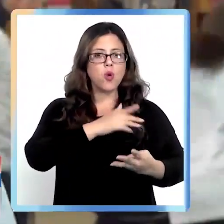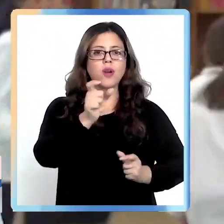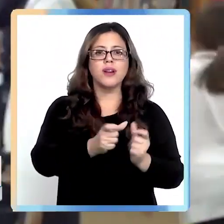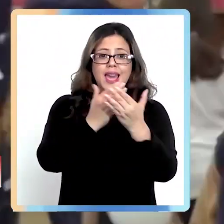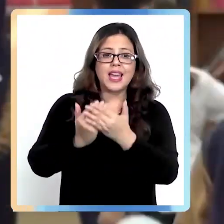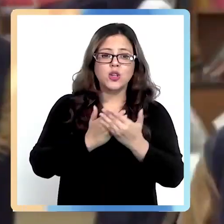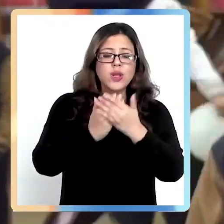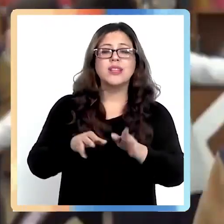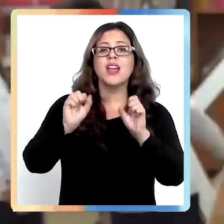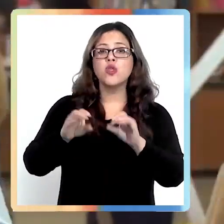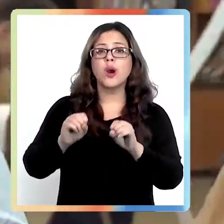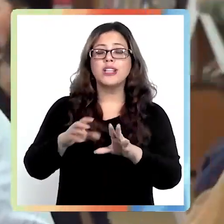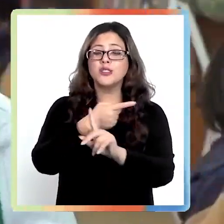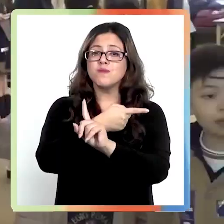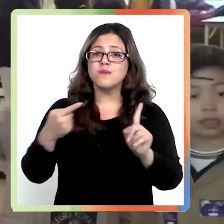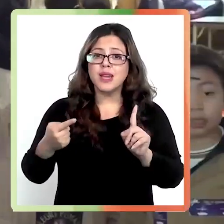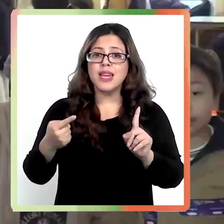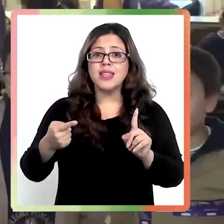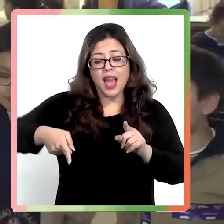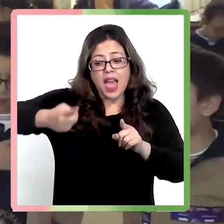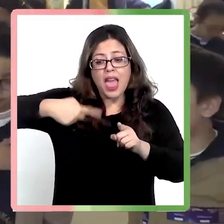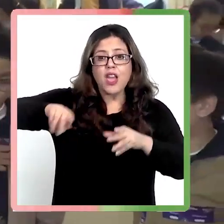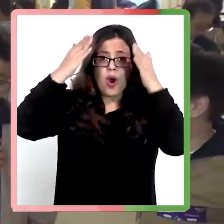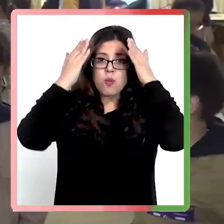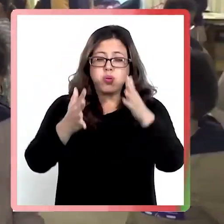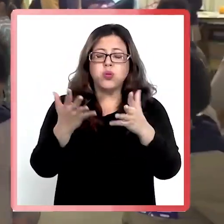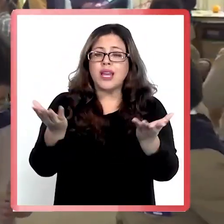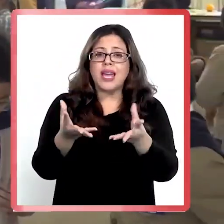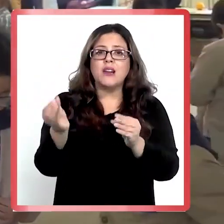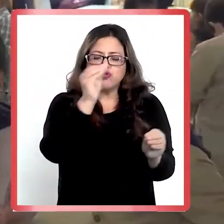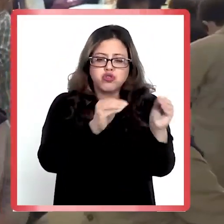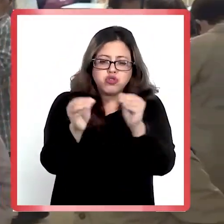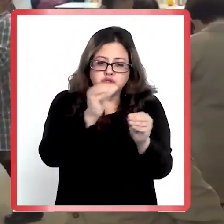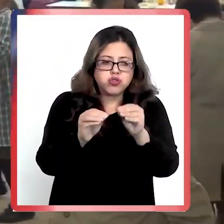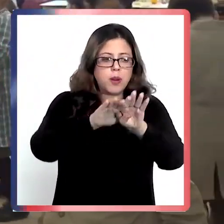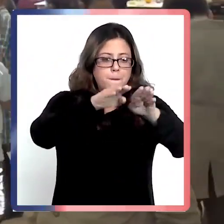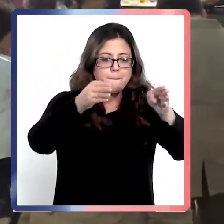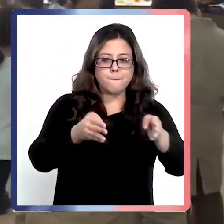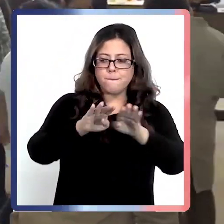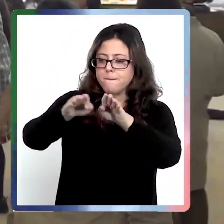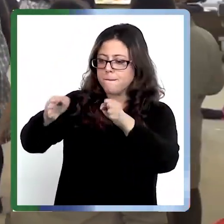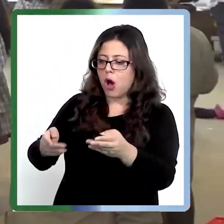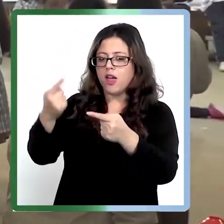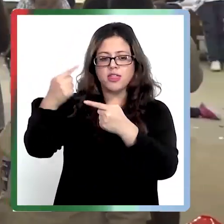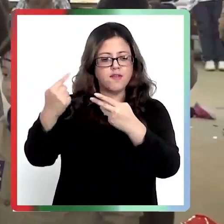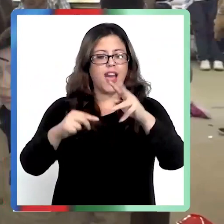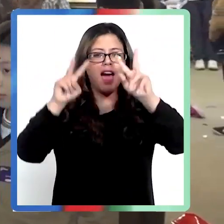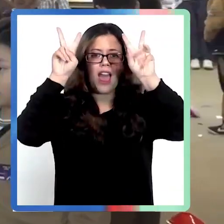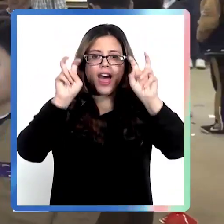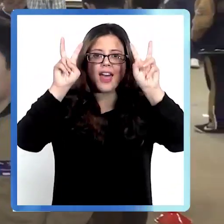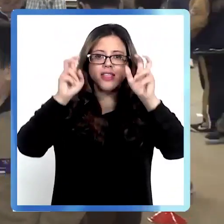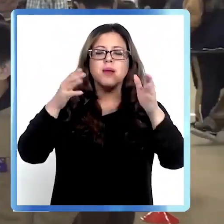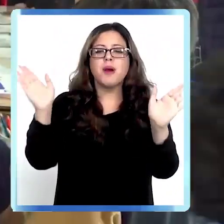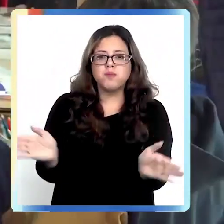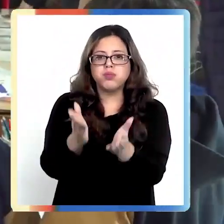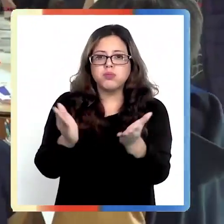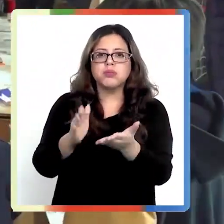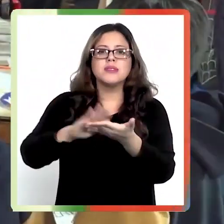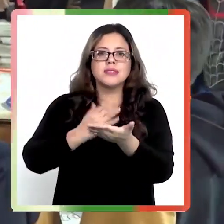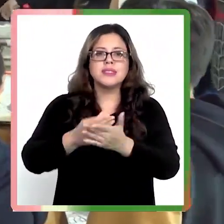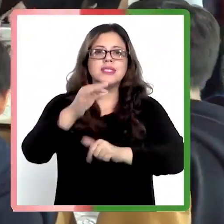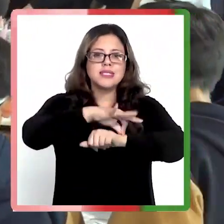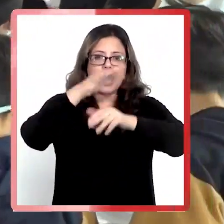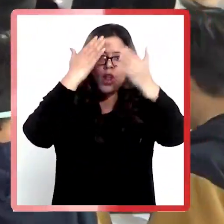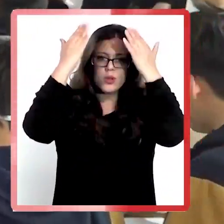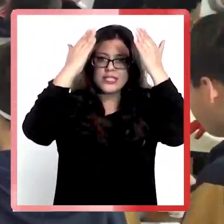nuestros estudiantes de educación media se dedicaron a generar una serie de stands con distintas temáticas para promocionar la